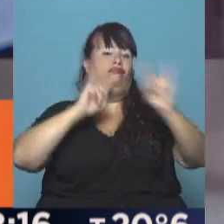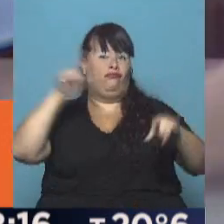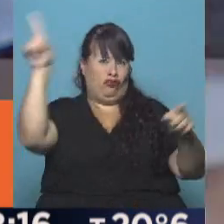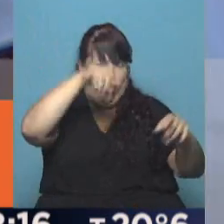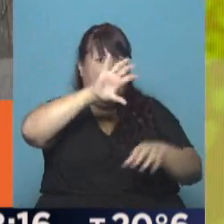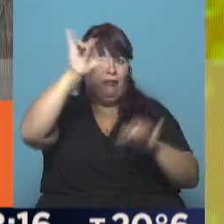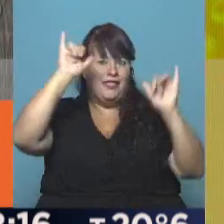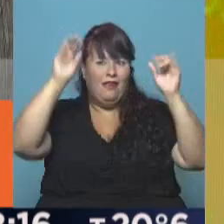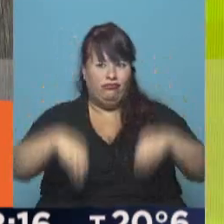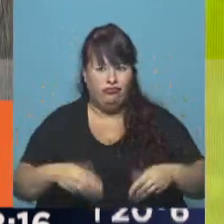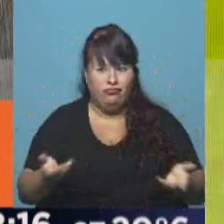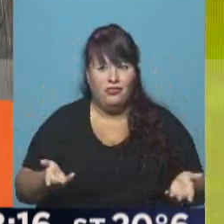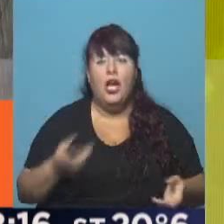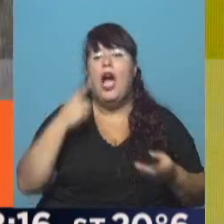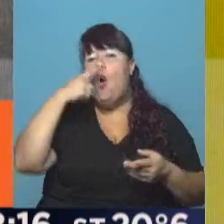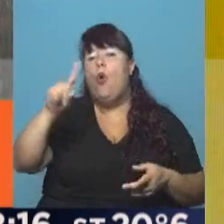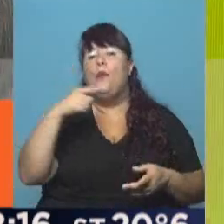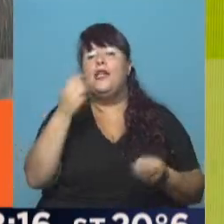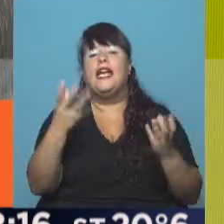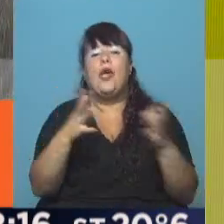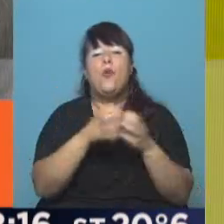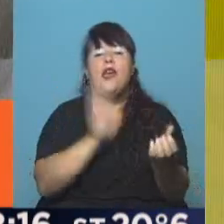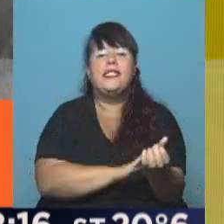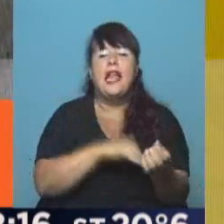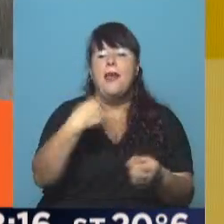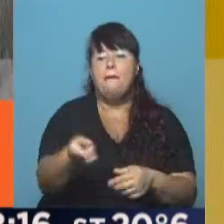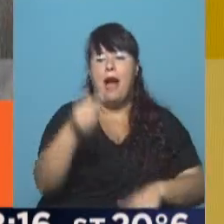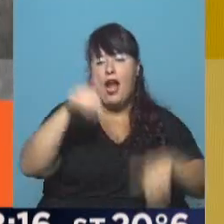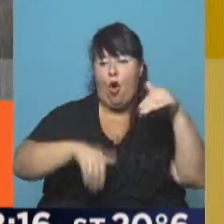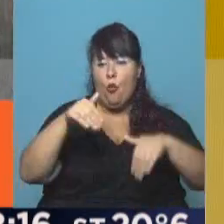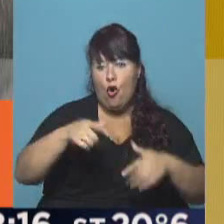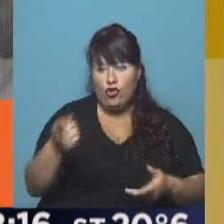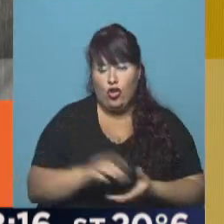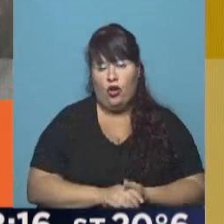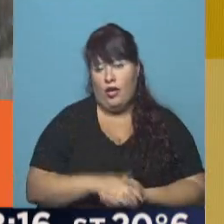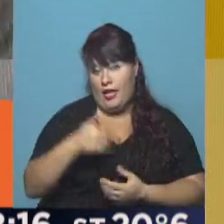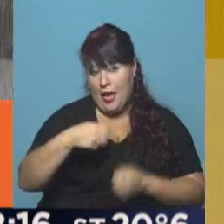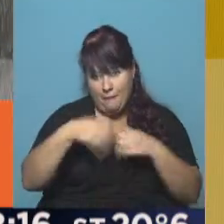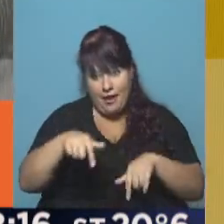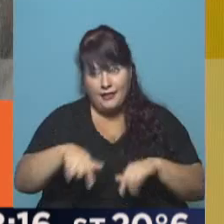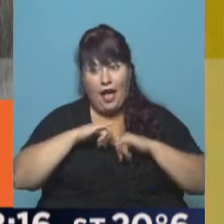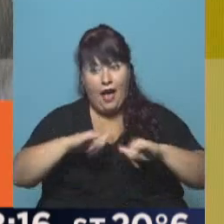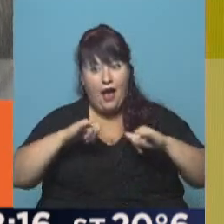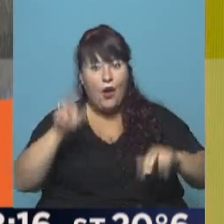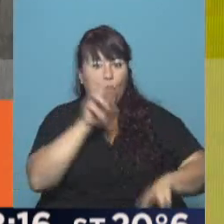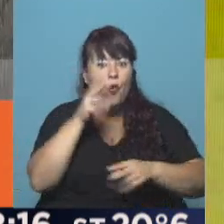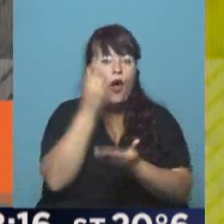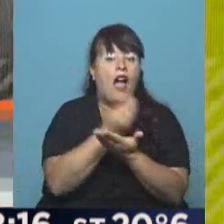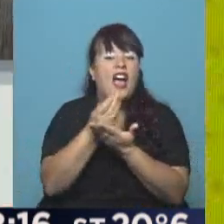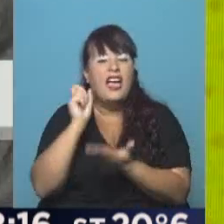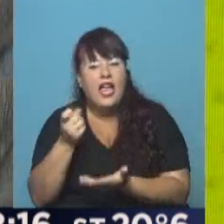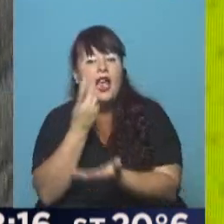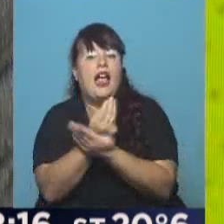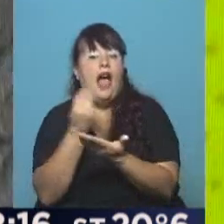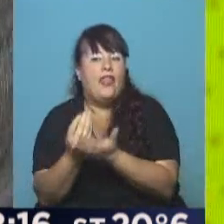quebrada néstor por último cómo se prepara el frente de izquierda de cara a las elecciones van a tener que empezar ya a buscar los candidatos